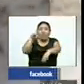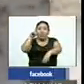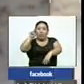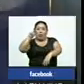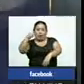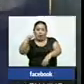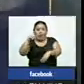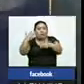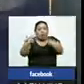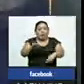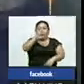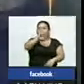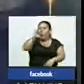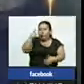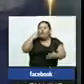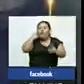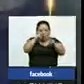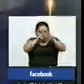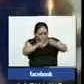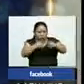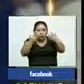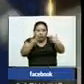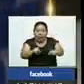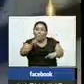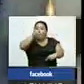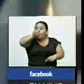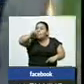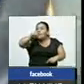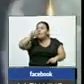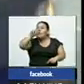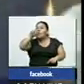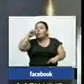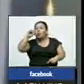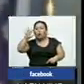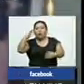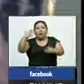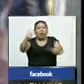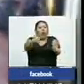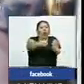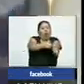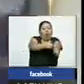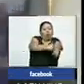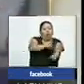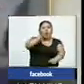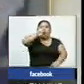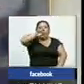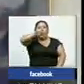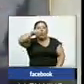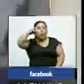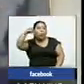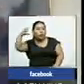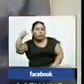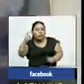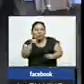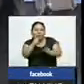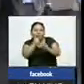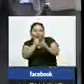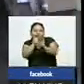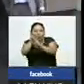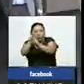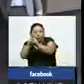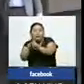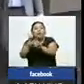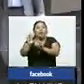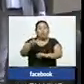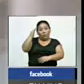casos han sido comprobados, 1,105 están hospitalizados y 4,000 están bajo sospecha. La